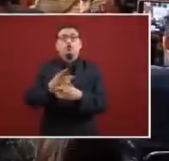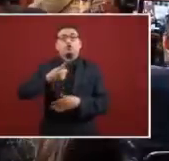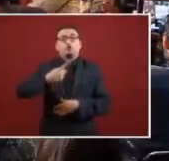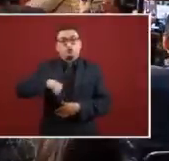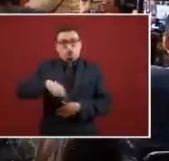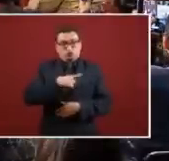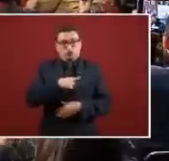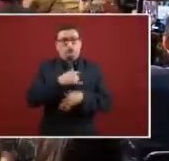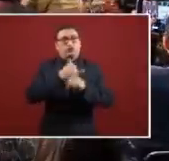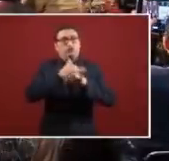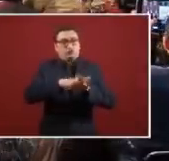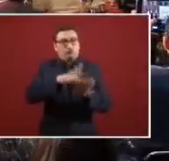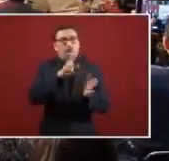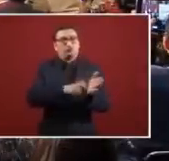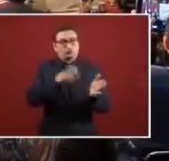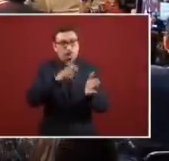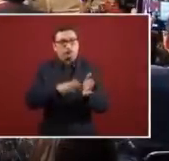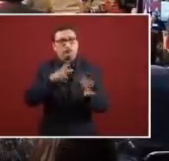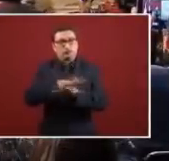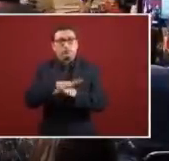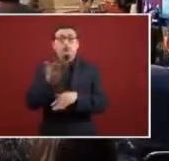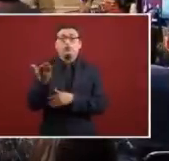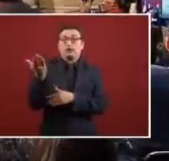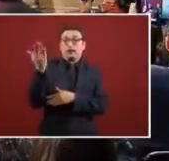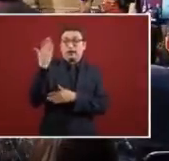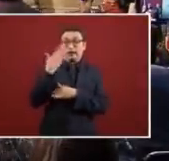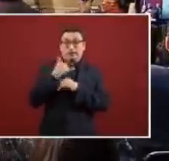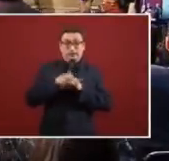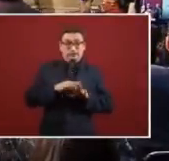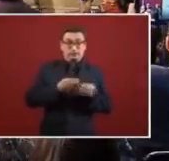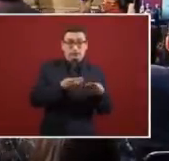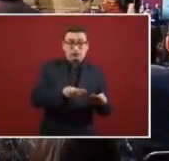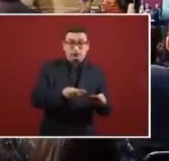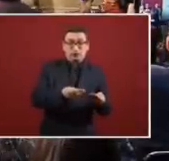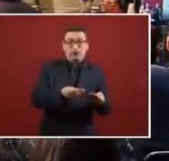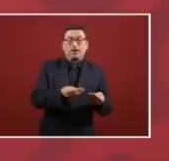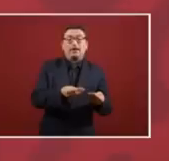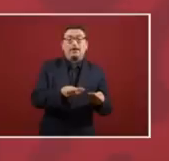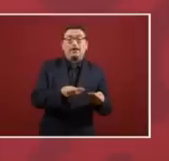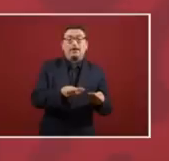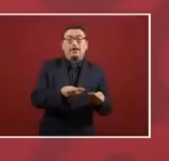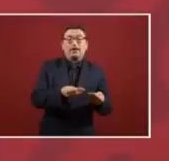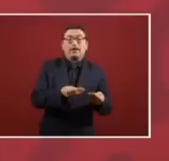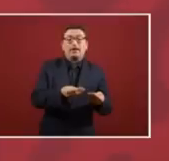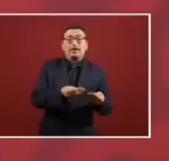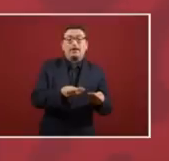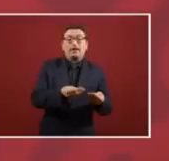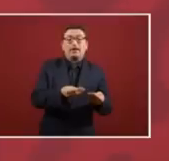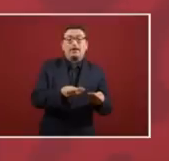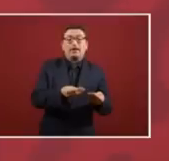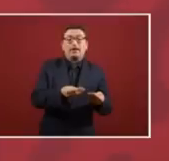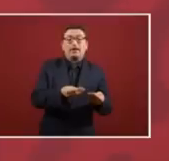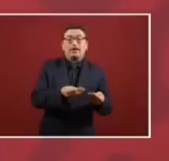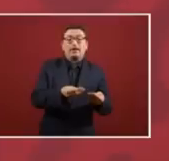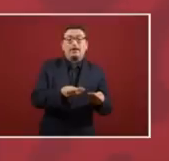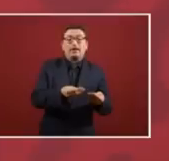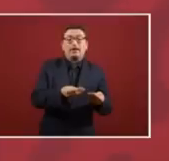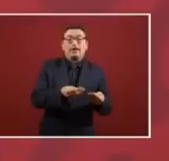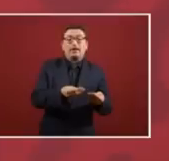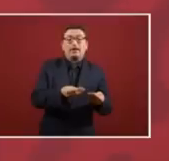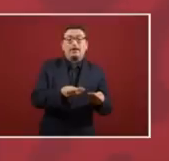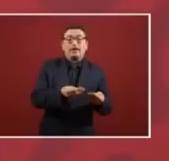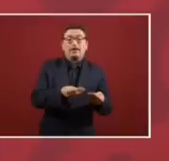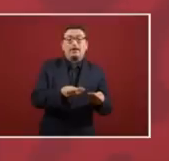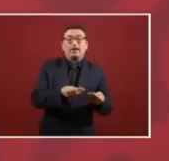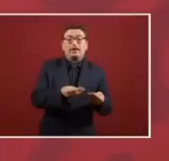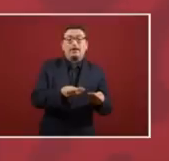rectificamos la información que habíamos dado el día anterior. Esto es lo que dice Durazo,